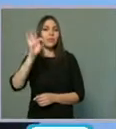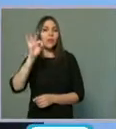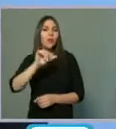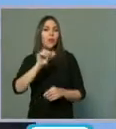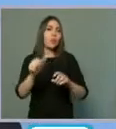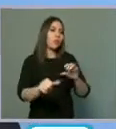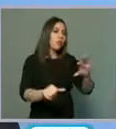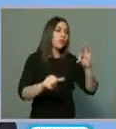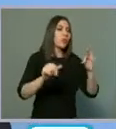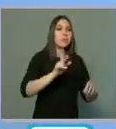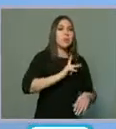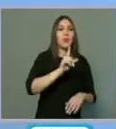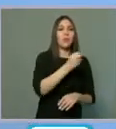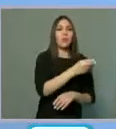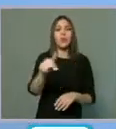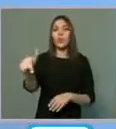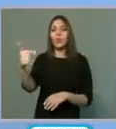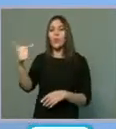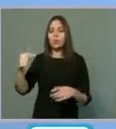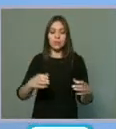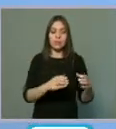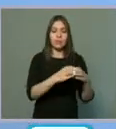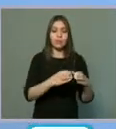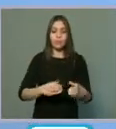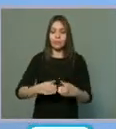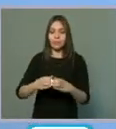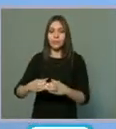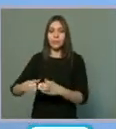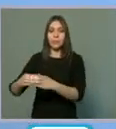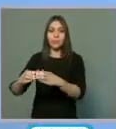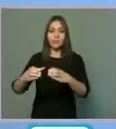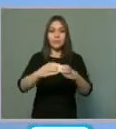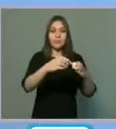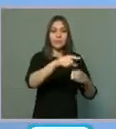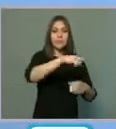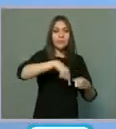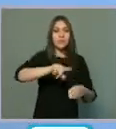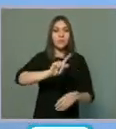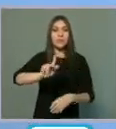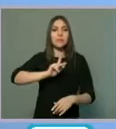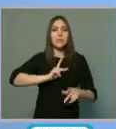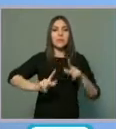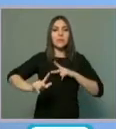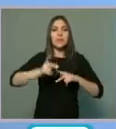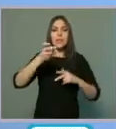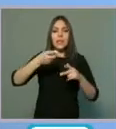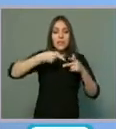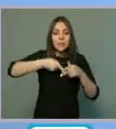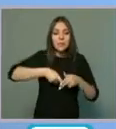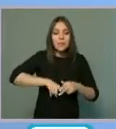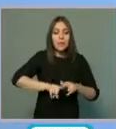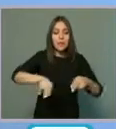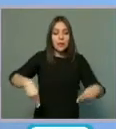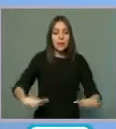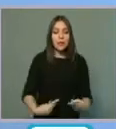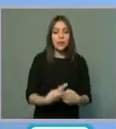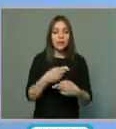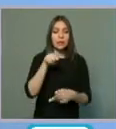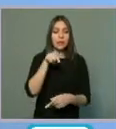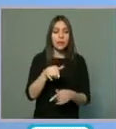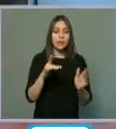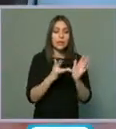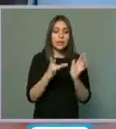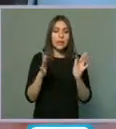de ahí, de esta zona tan importante. El nacimiento del mismo Jesucristo en este lugar, pues es un lugar importante para